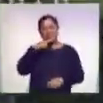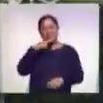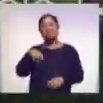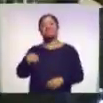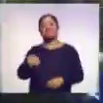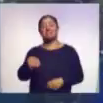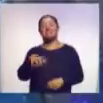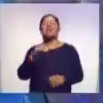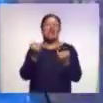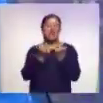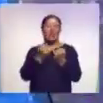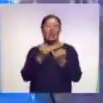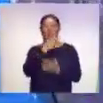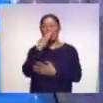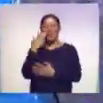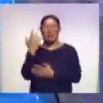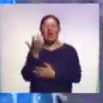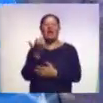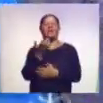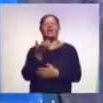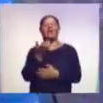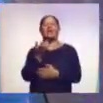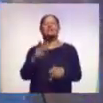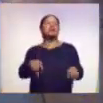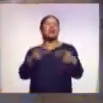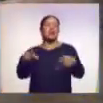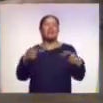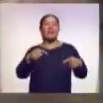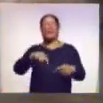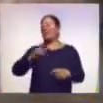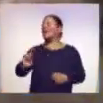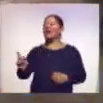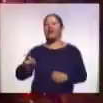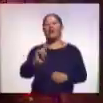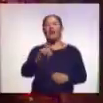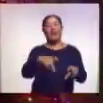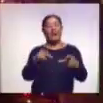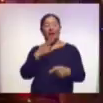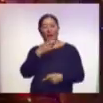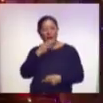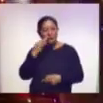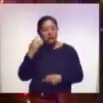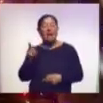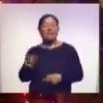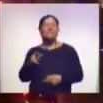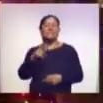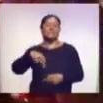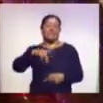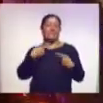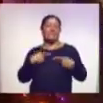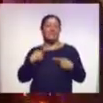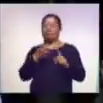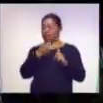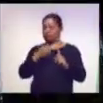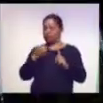diversos productos característicos de la región que se venden durante el recorrido. Por ello, con días de anticipación, vecinos de esta comunidad se organizan